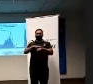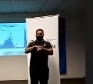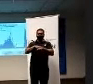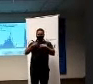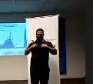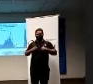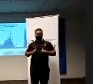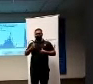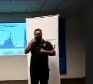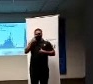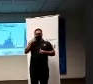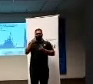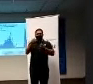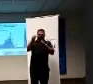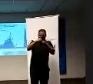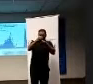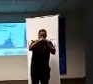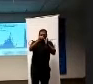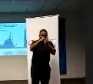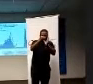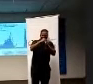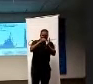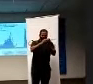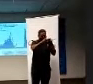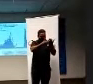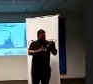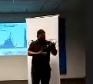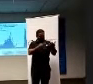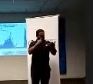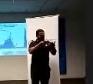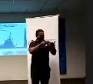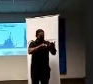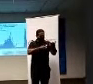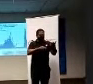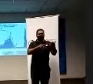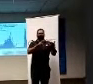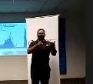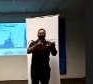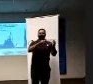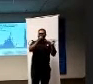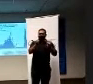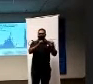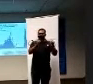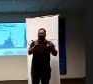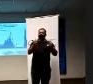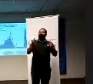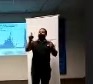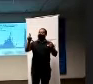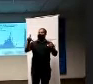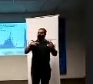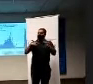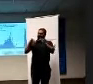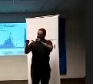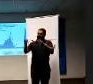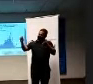van ingresando por día de los casos confirmados. A partir del primer caso,